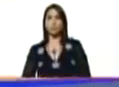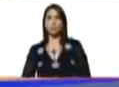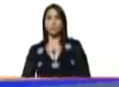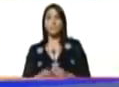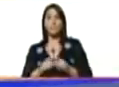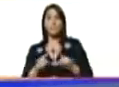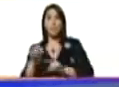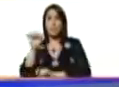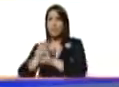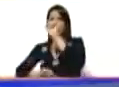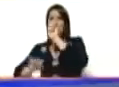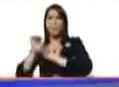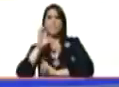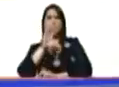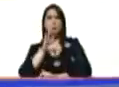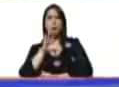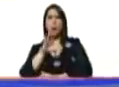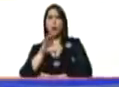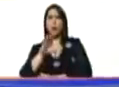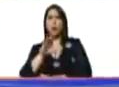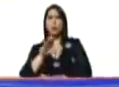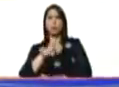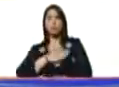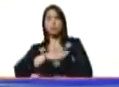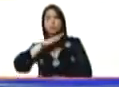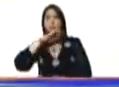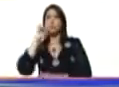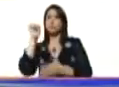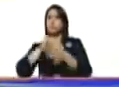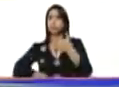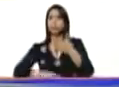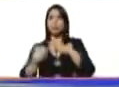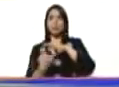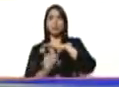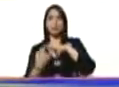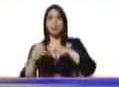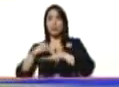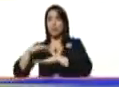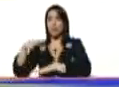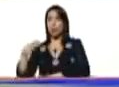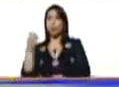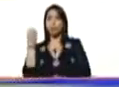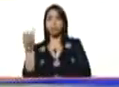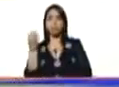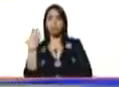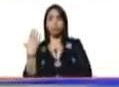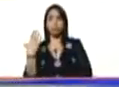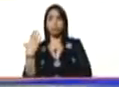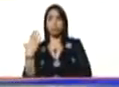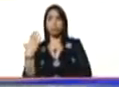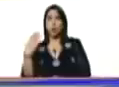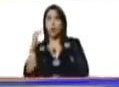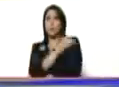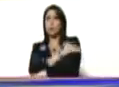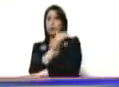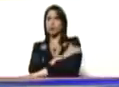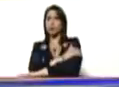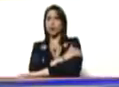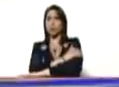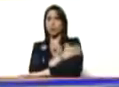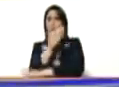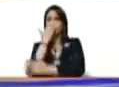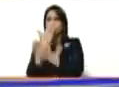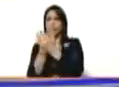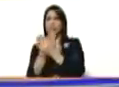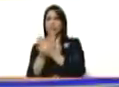para defender al país y llenar el vacío institucional que dejó el Parlamento Adeco Burgués ante la destrucción.